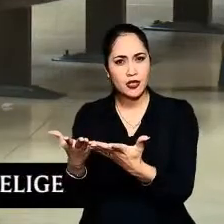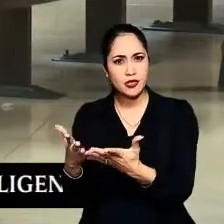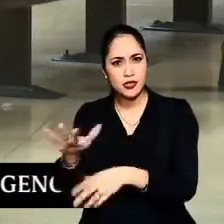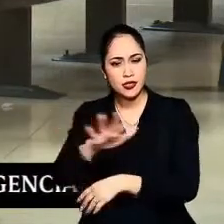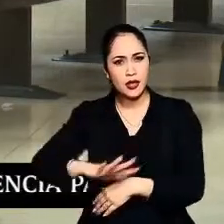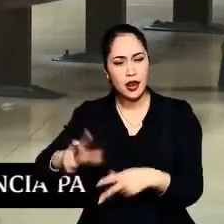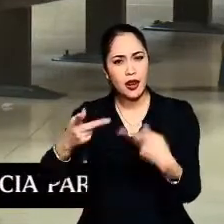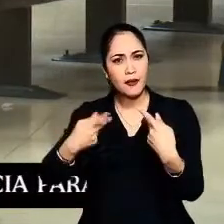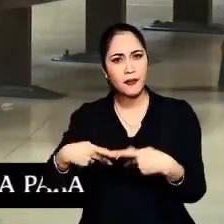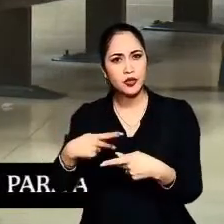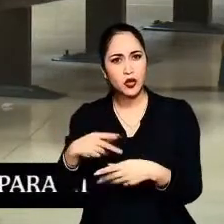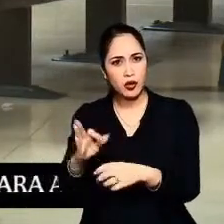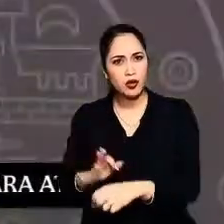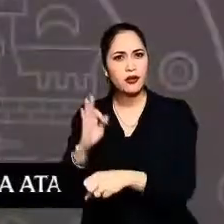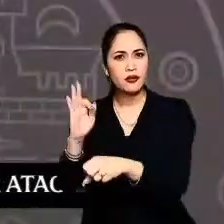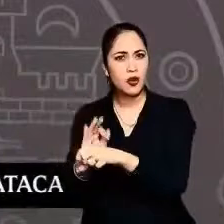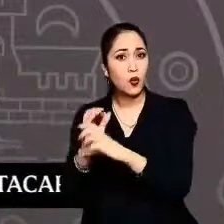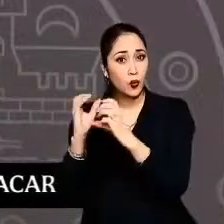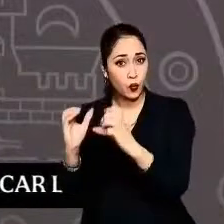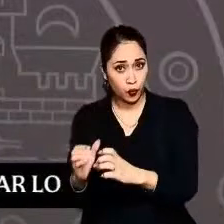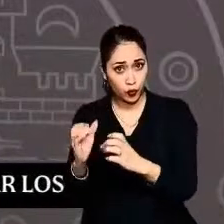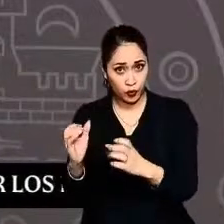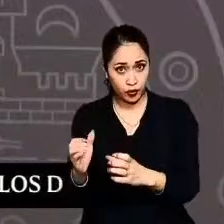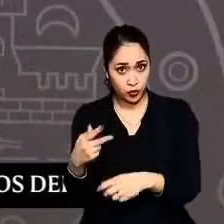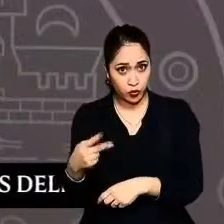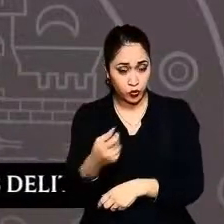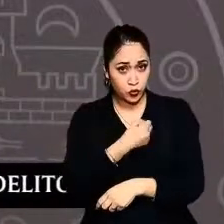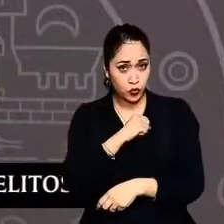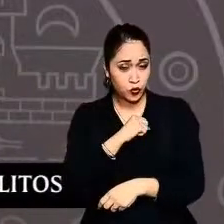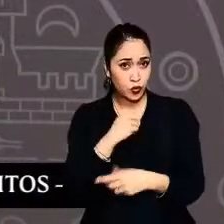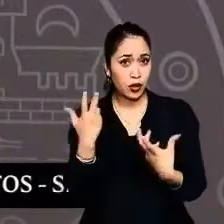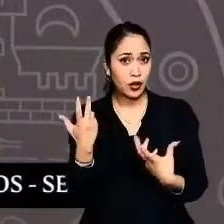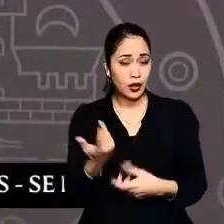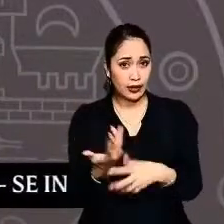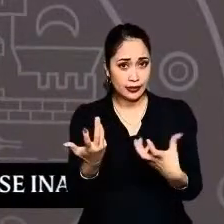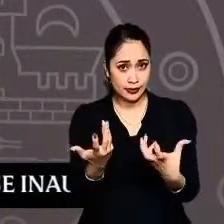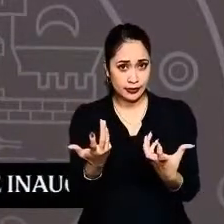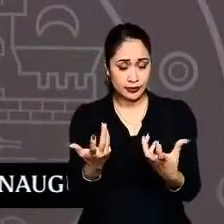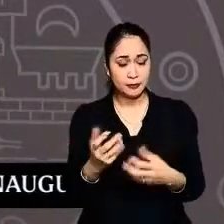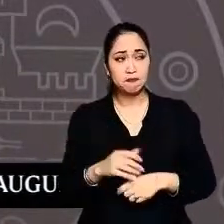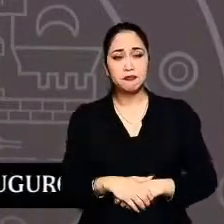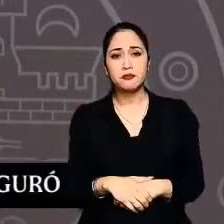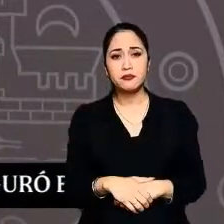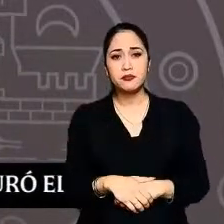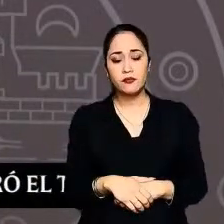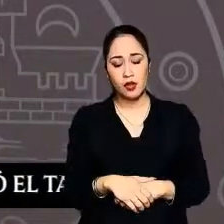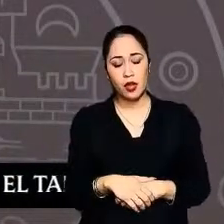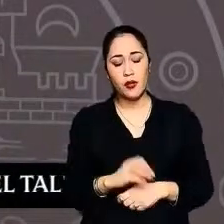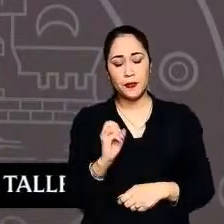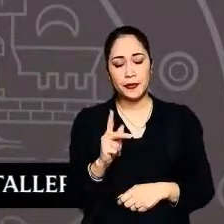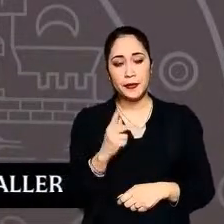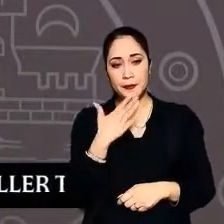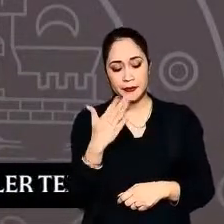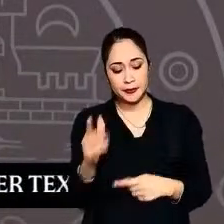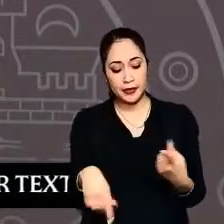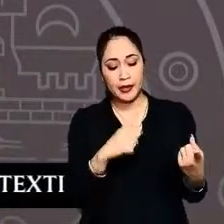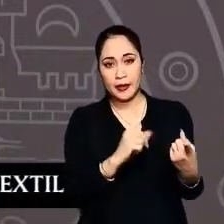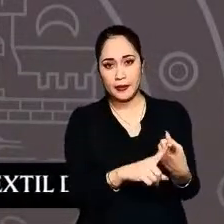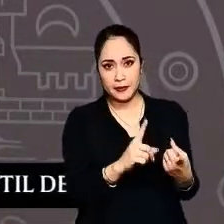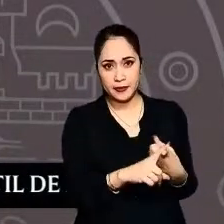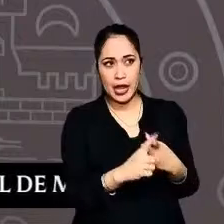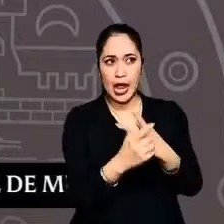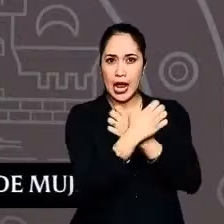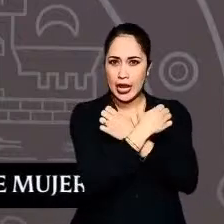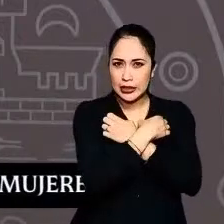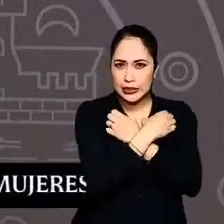caso? Muy bien, Nayeli. Primer tema. No hay más que la capacitación, la